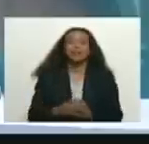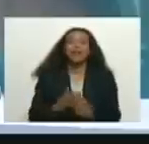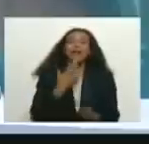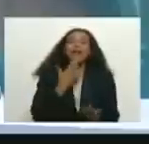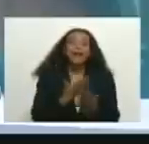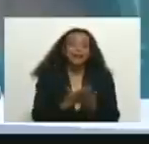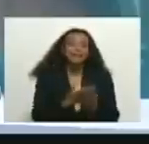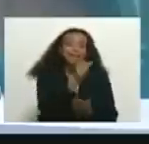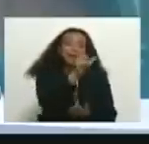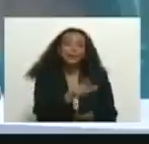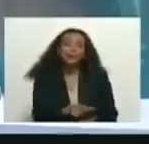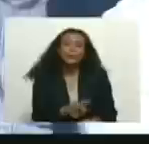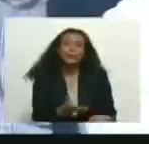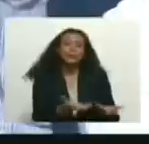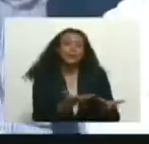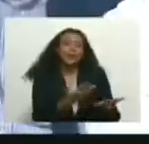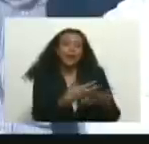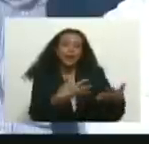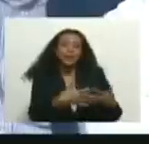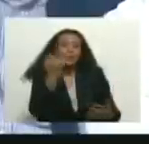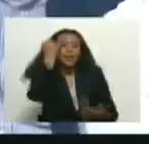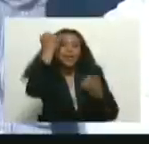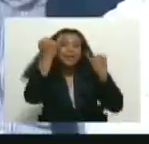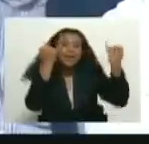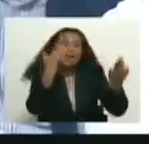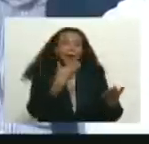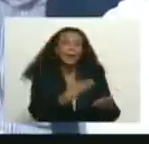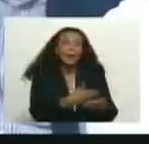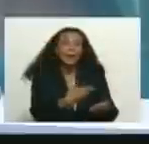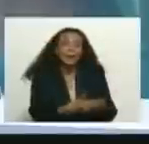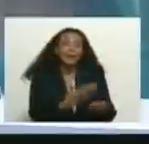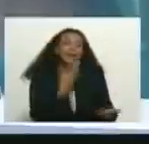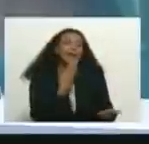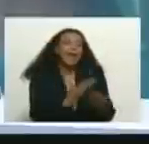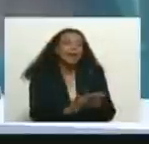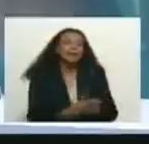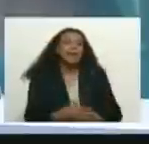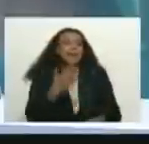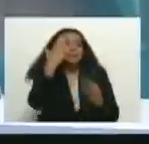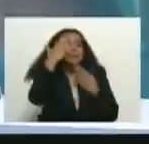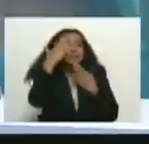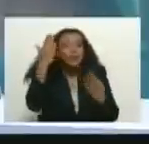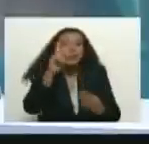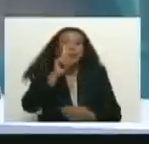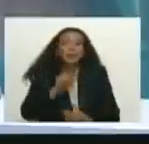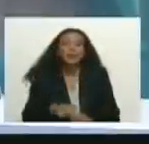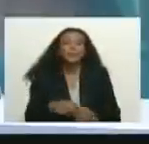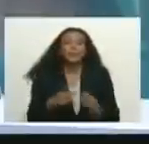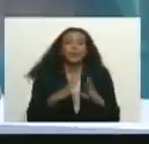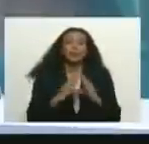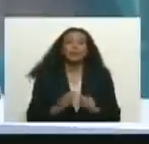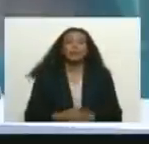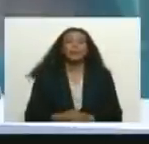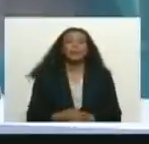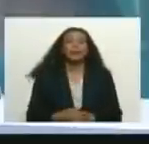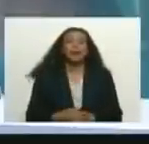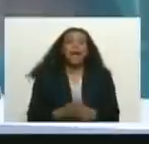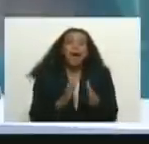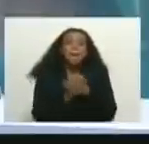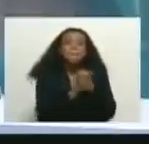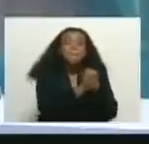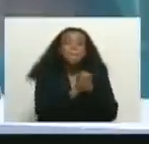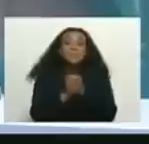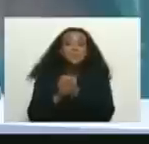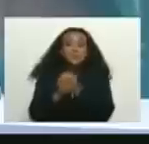gracias por aportar tantas ideas, tantas propuestas. Démele un saludo a todas las